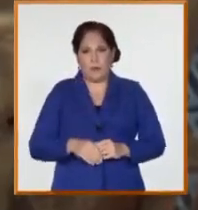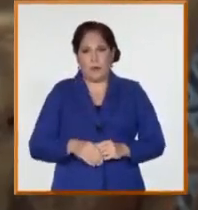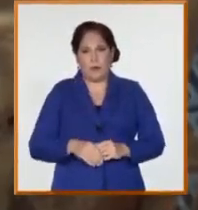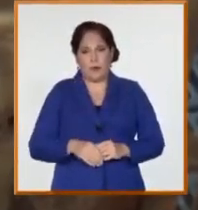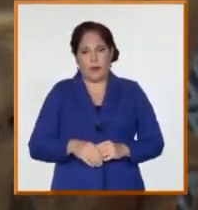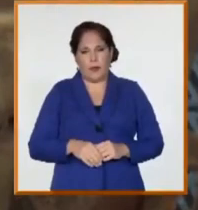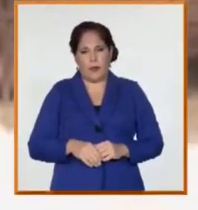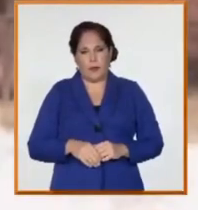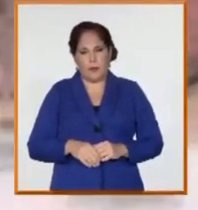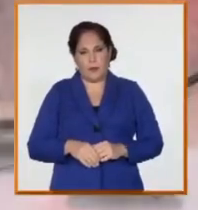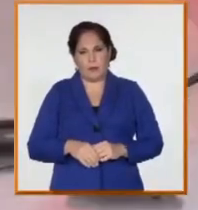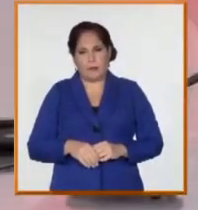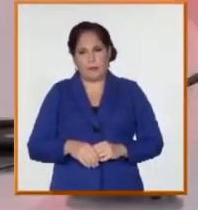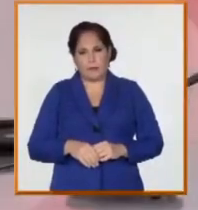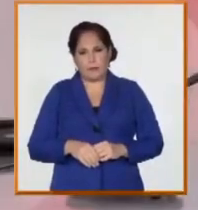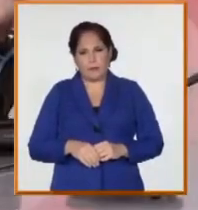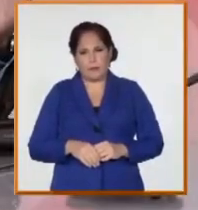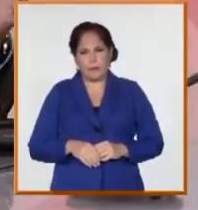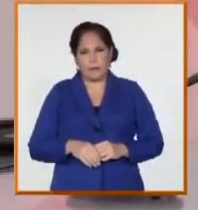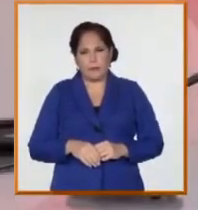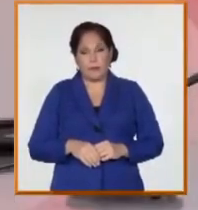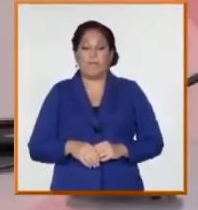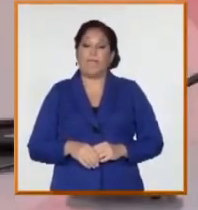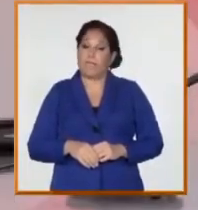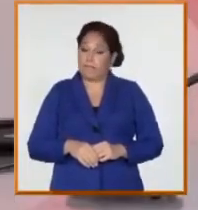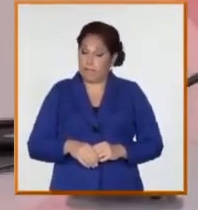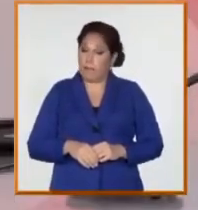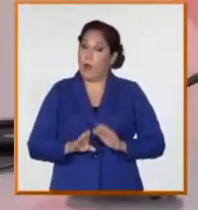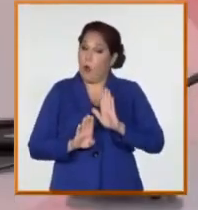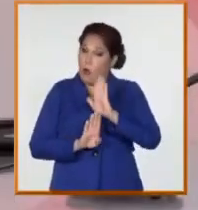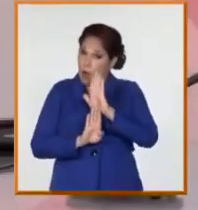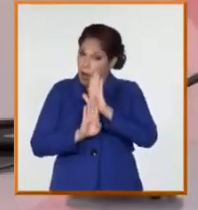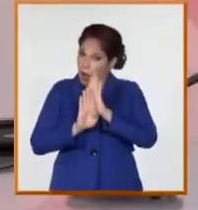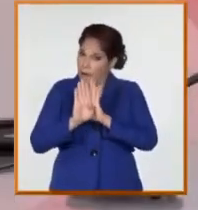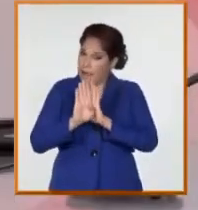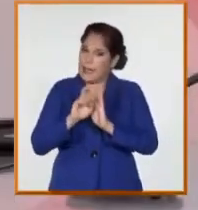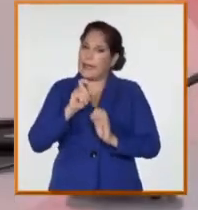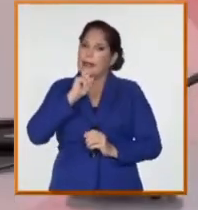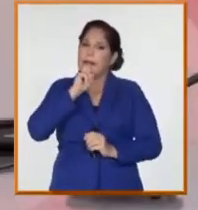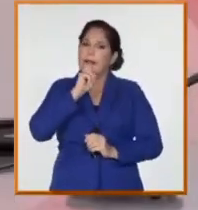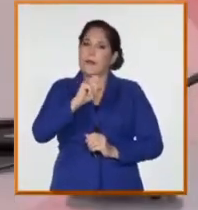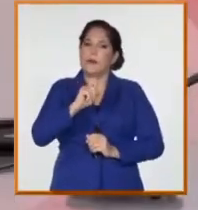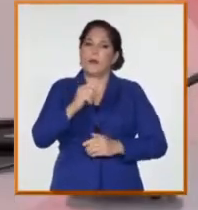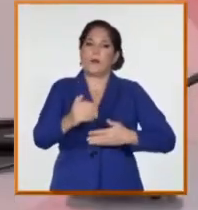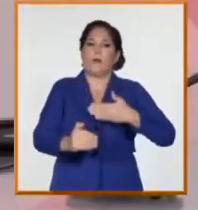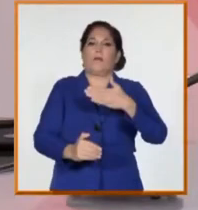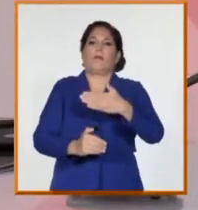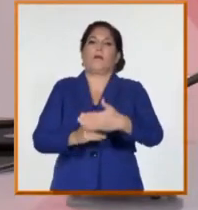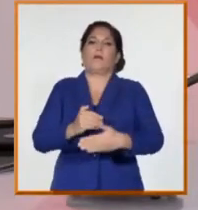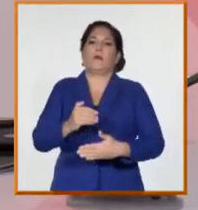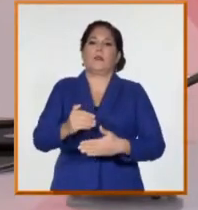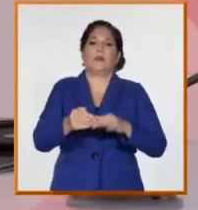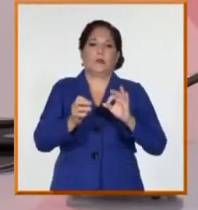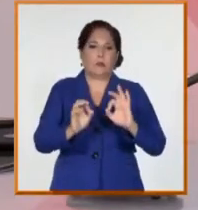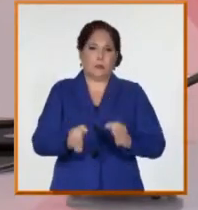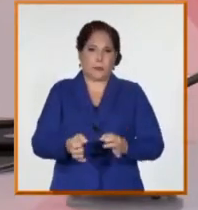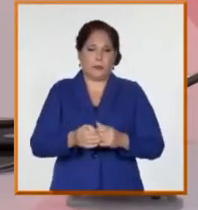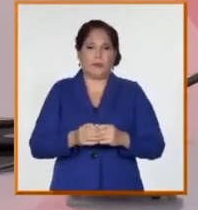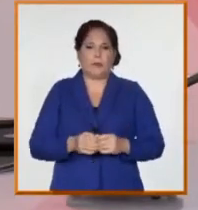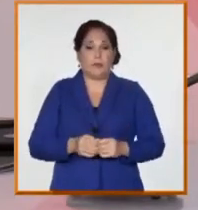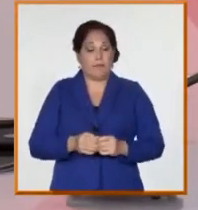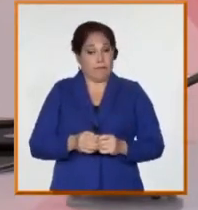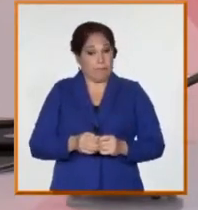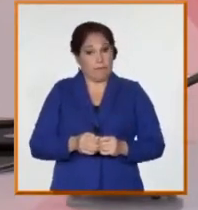para la mesa redonda bueno los avances y las trabas que puede tener un proceso como este lo que